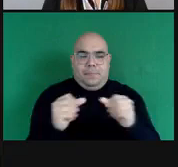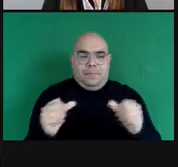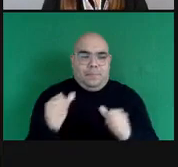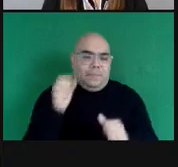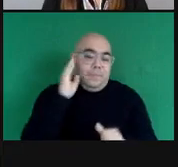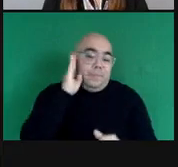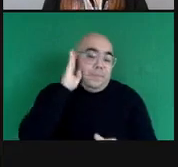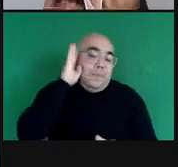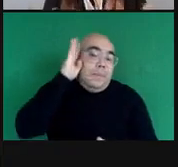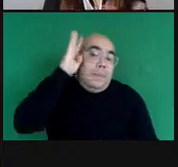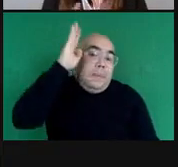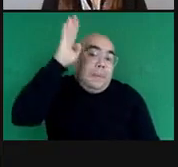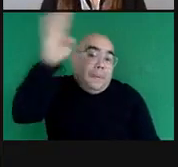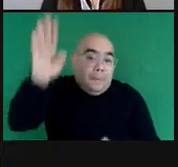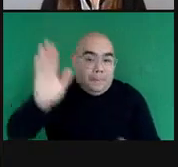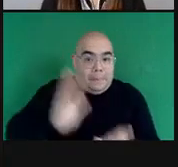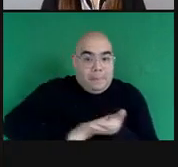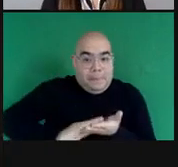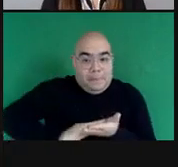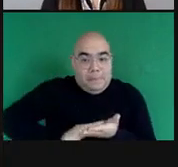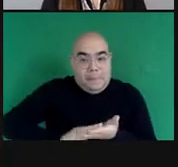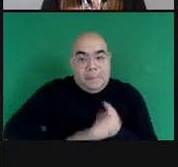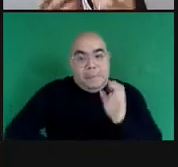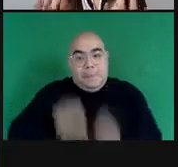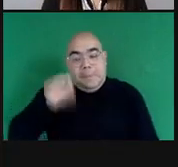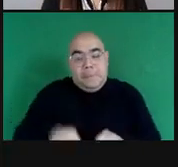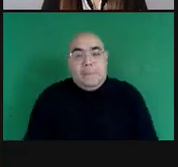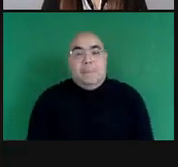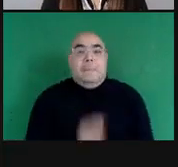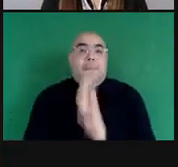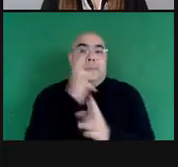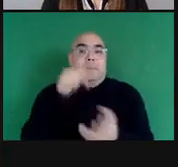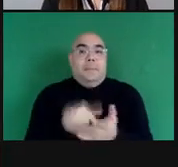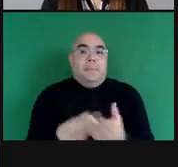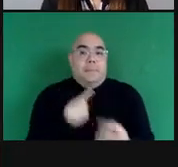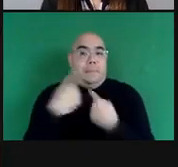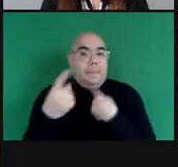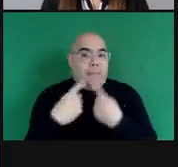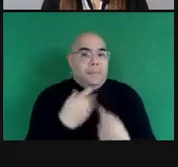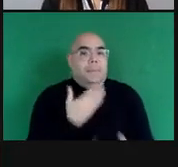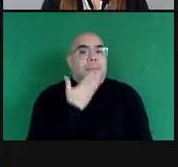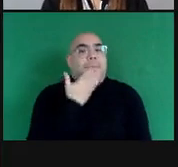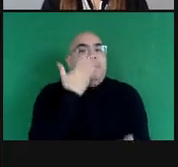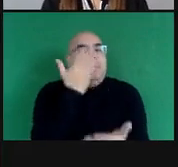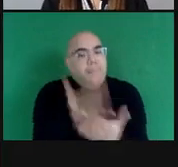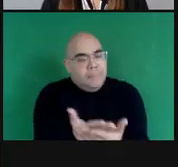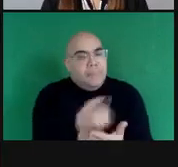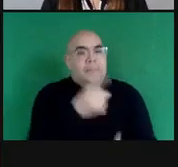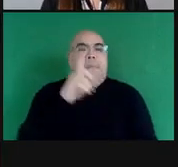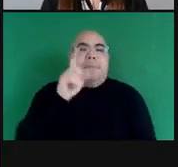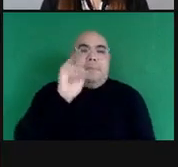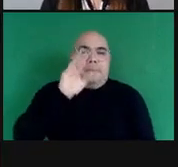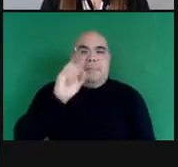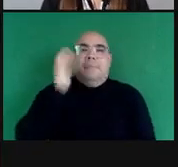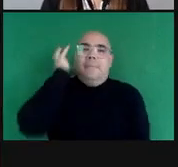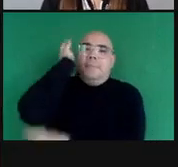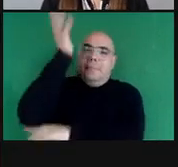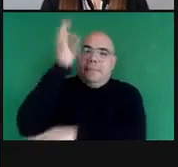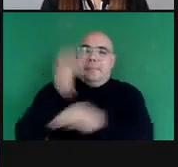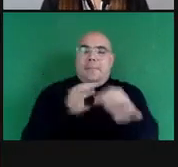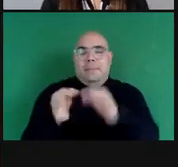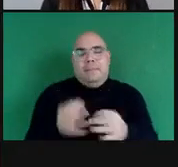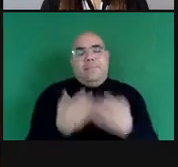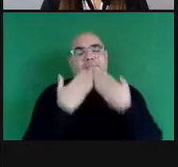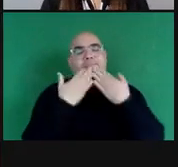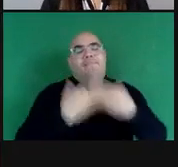adelante resolver, pero que es importante dejarlas, pues, en este diálogo. Muchas gracias, Darío, por tu intervención, de verdad,